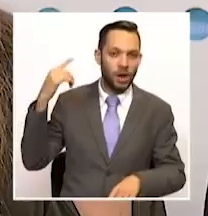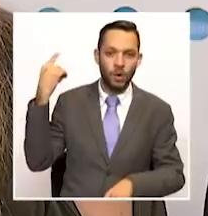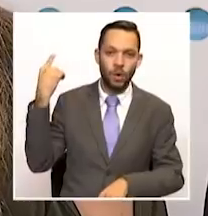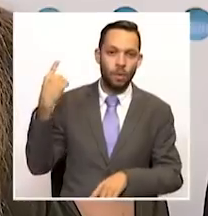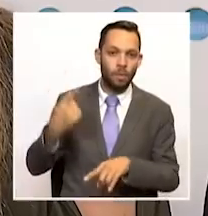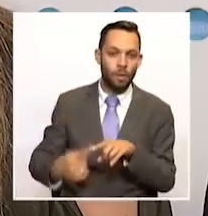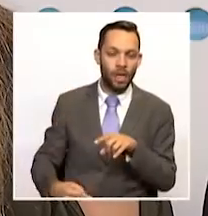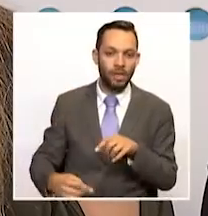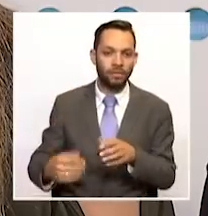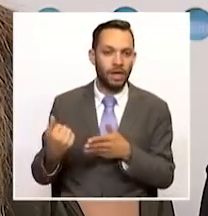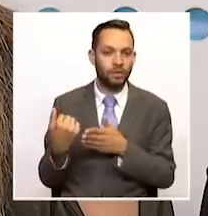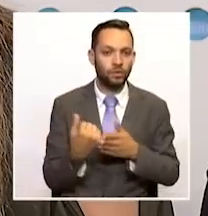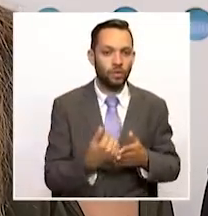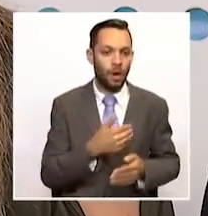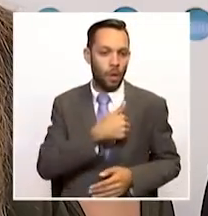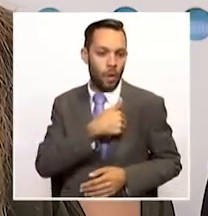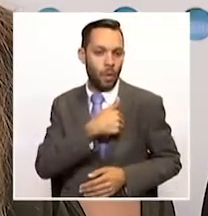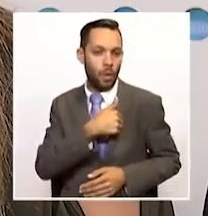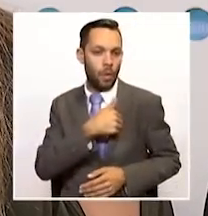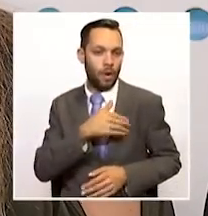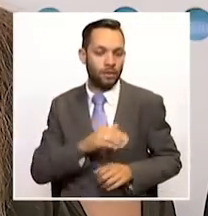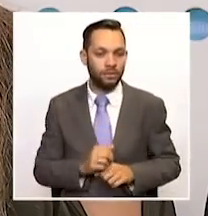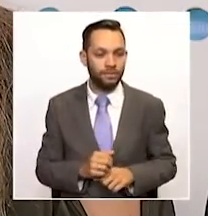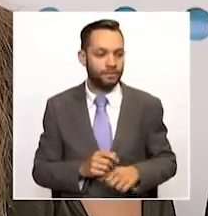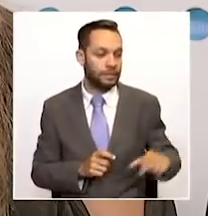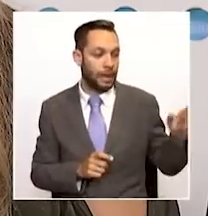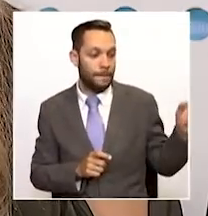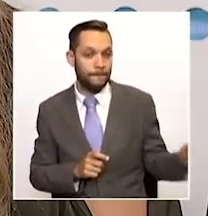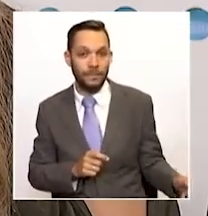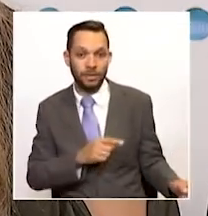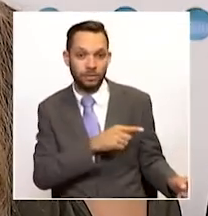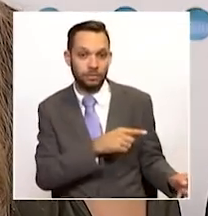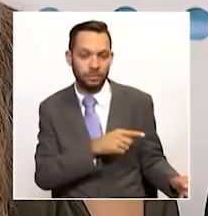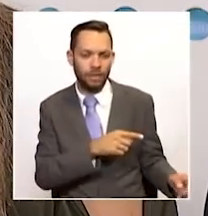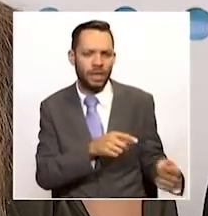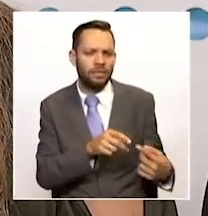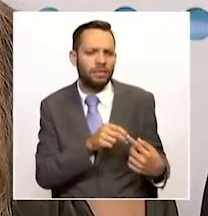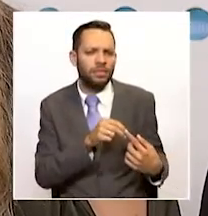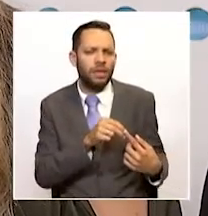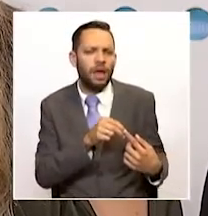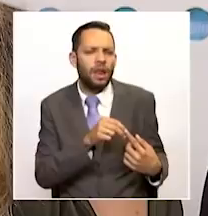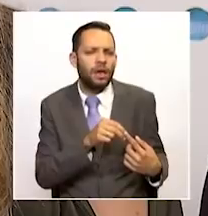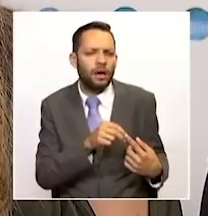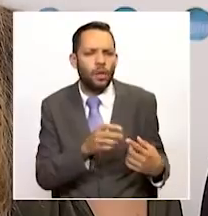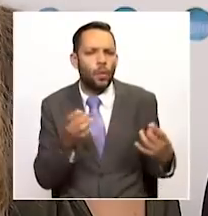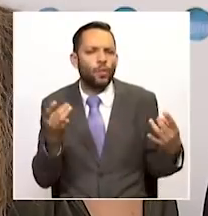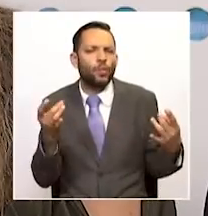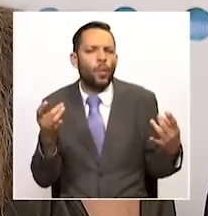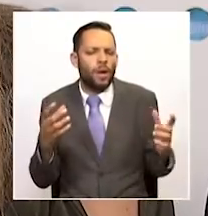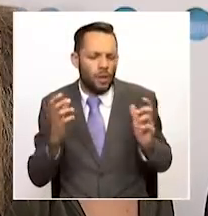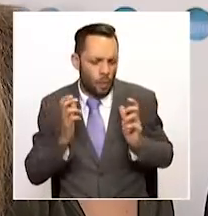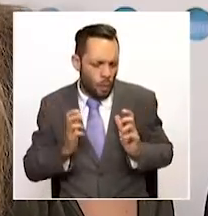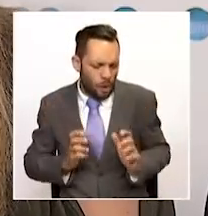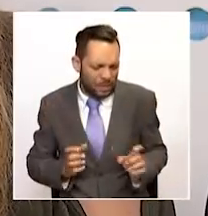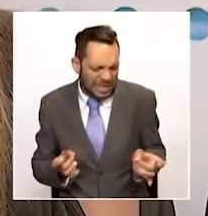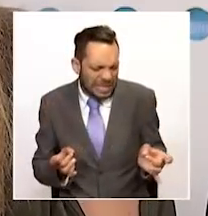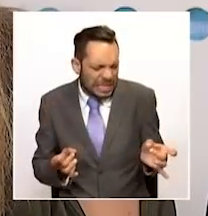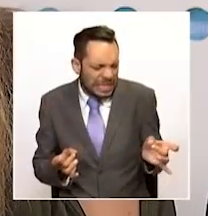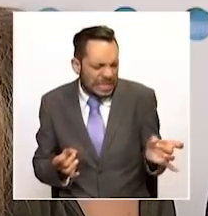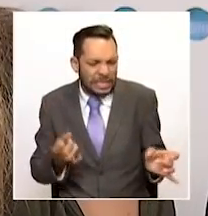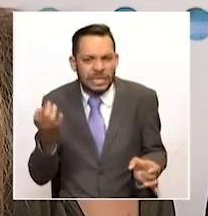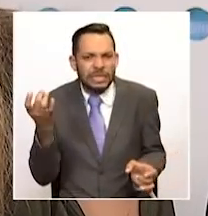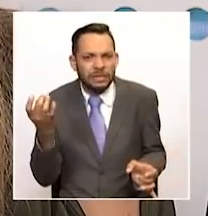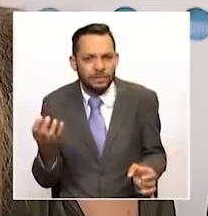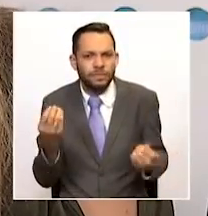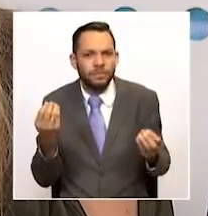roto mi corazón ella es una paciente demasiado delicada le duele todo el cuerpo ha tenido muchas